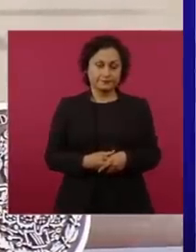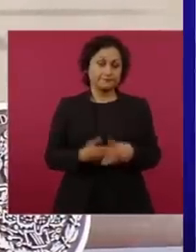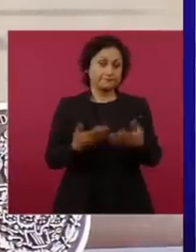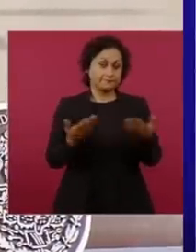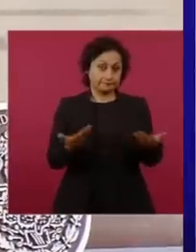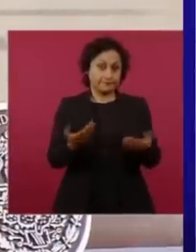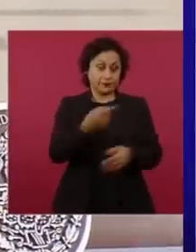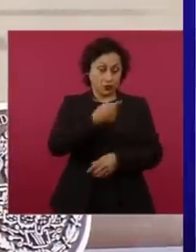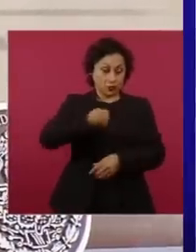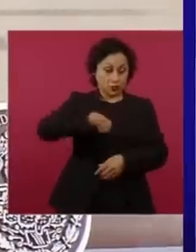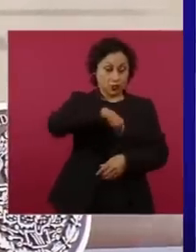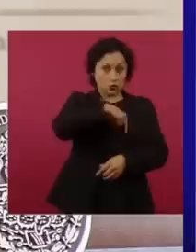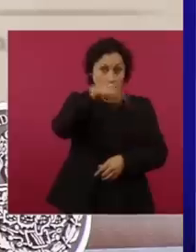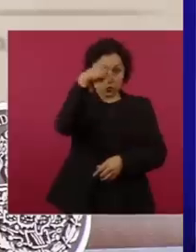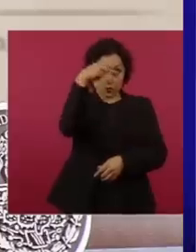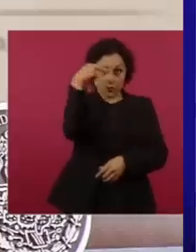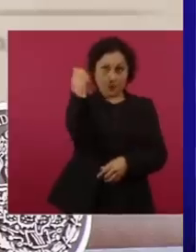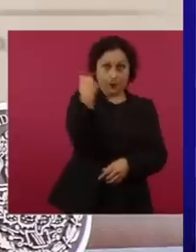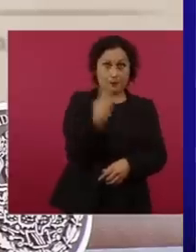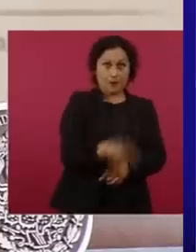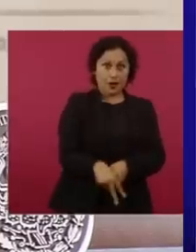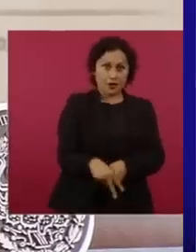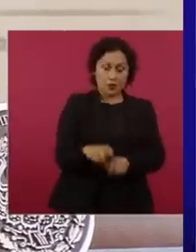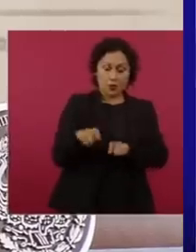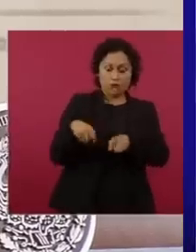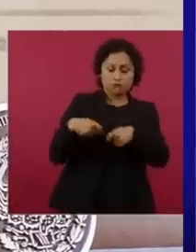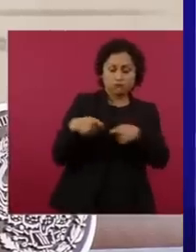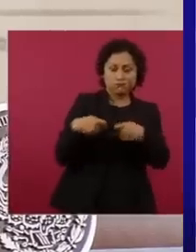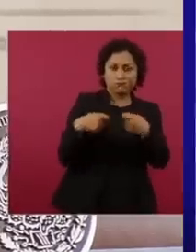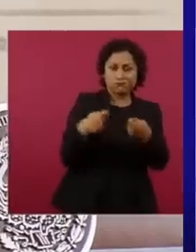nuestras tradiciones, nuestras costumbres y,